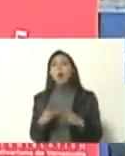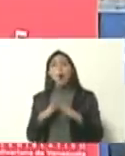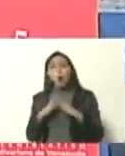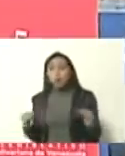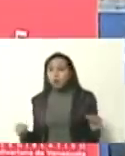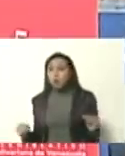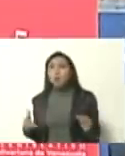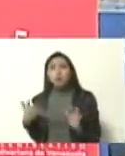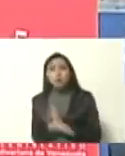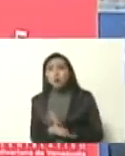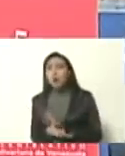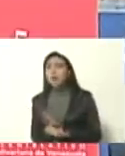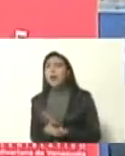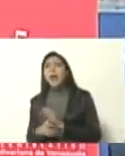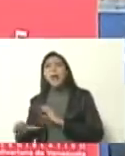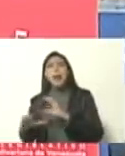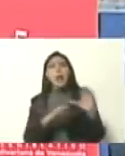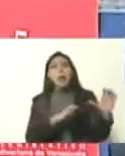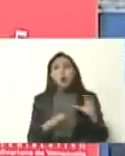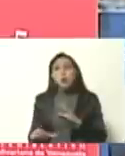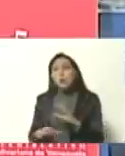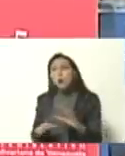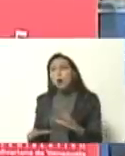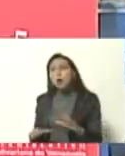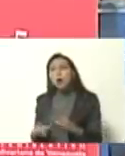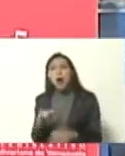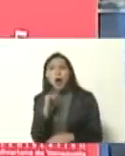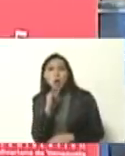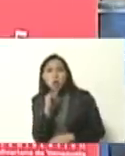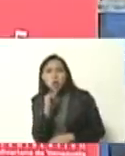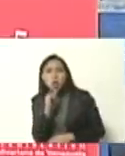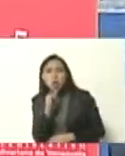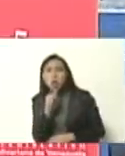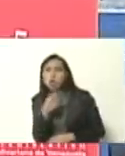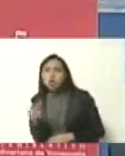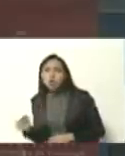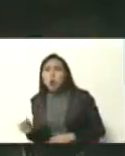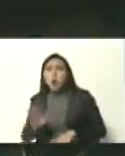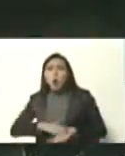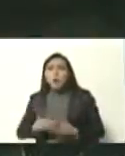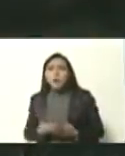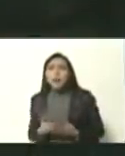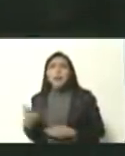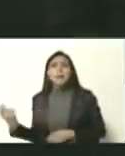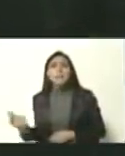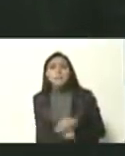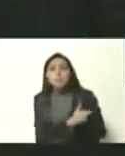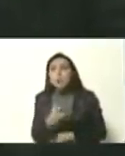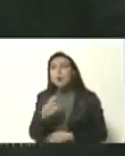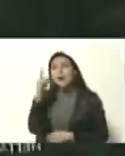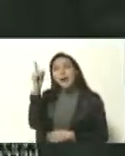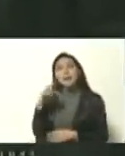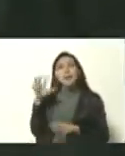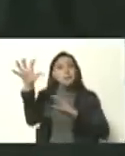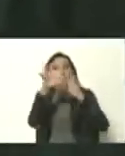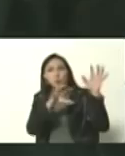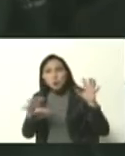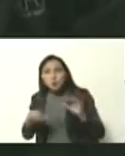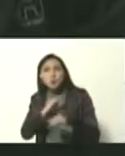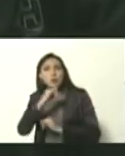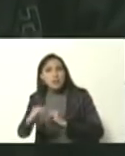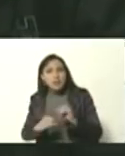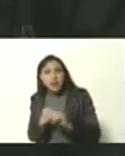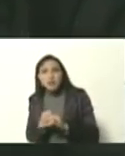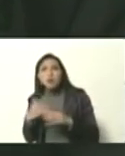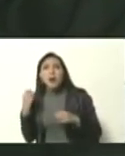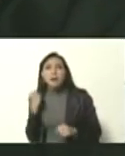argot periodístico se puede denominar no noticias, porque lo que buscan las grandes agencias internacionales es que estos